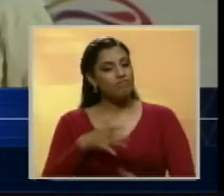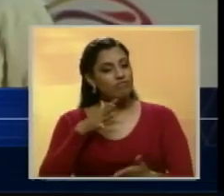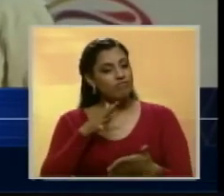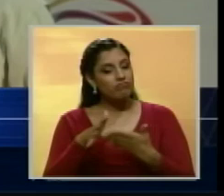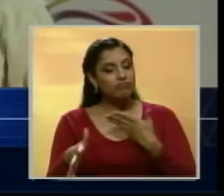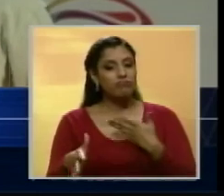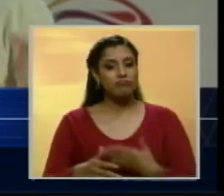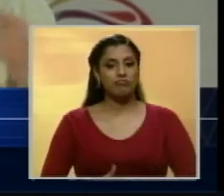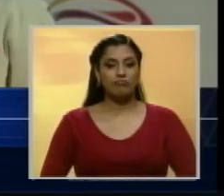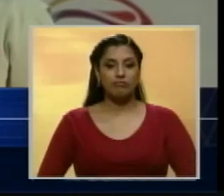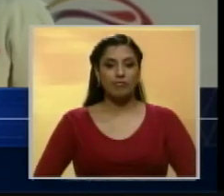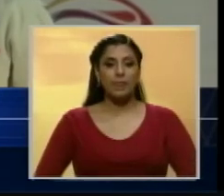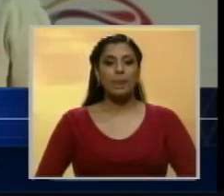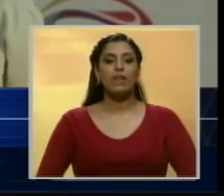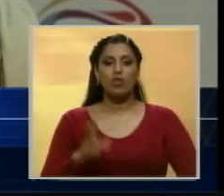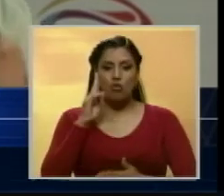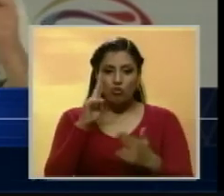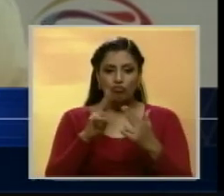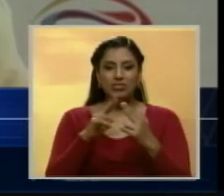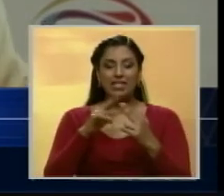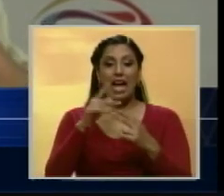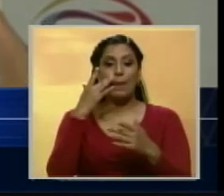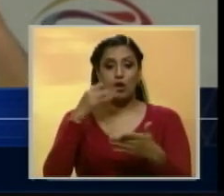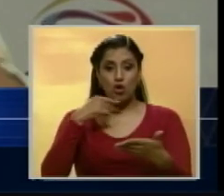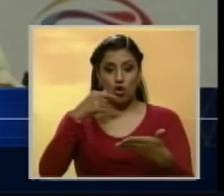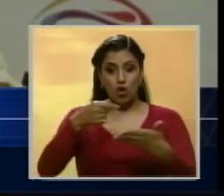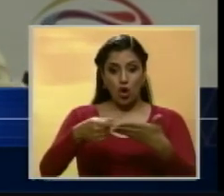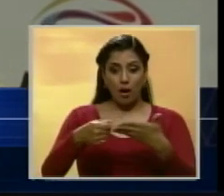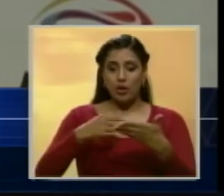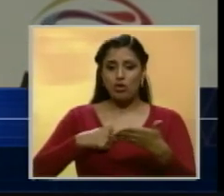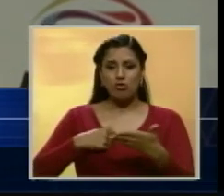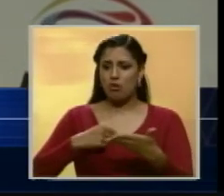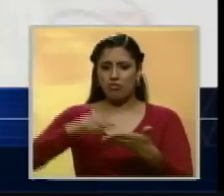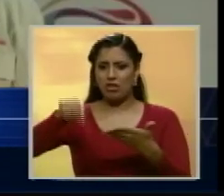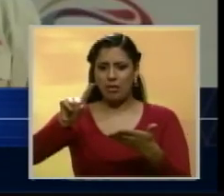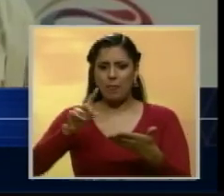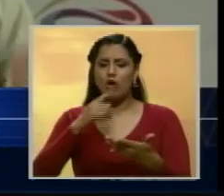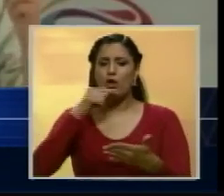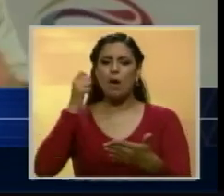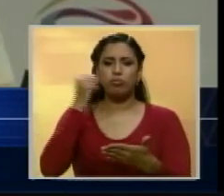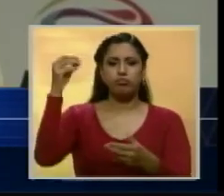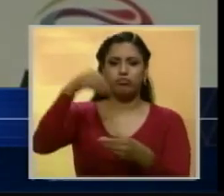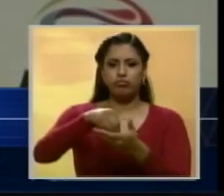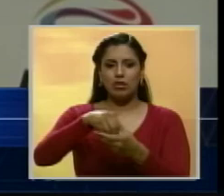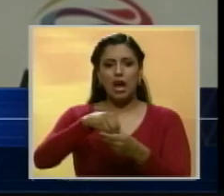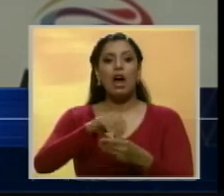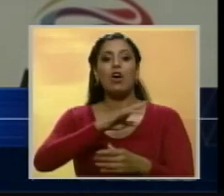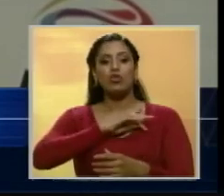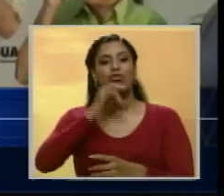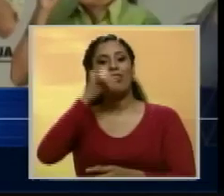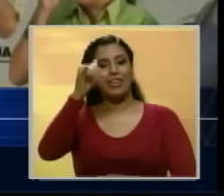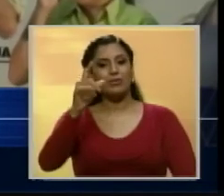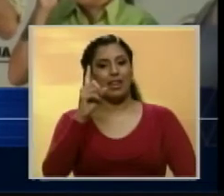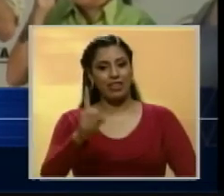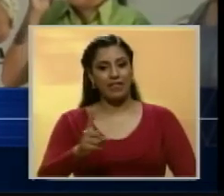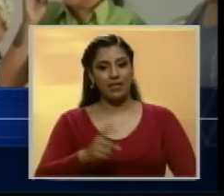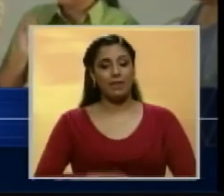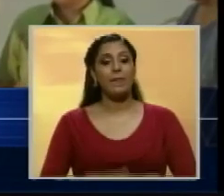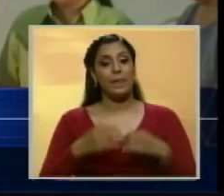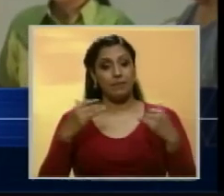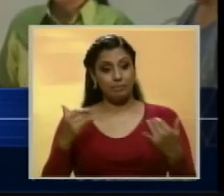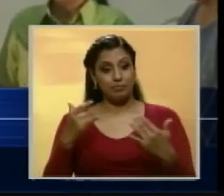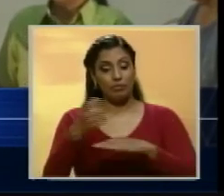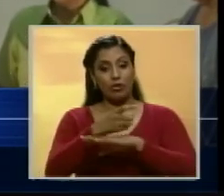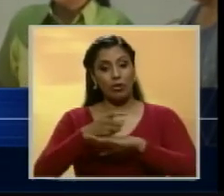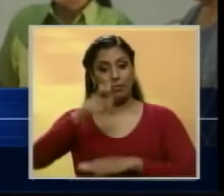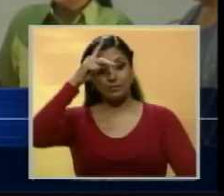que conocieron de que su nombre fue utilizado, que los denunciemos. En la jornada, el gobernador